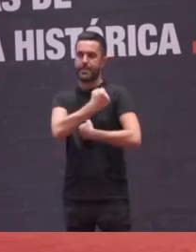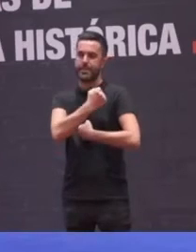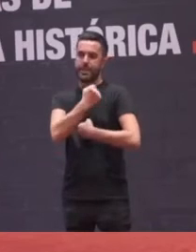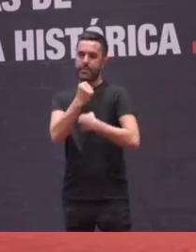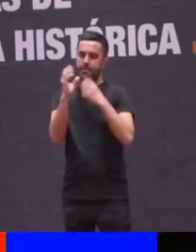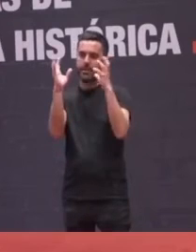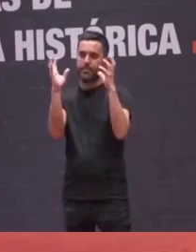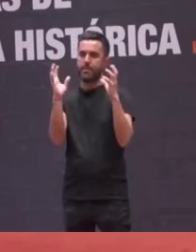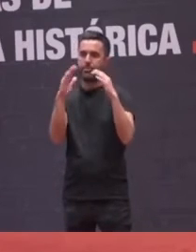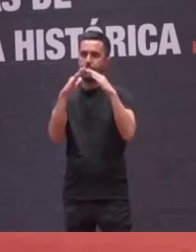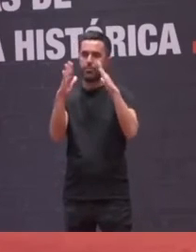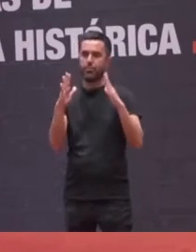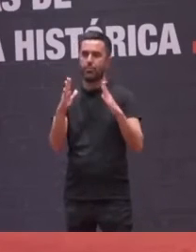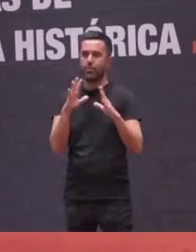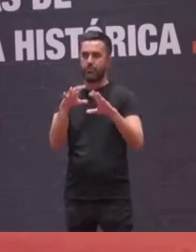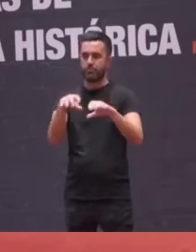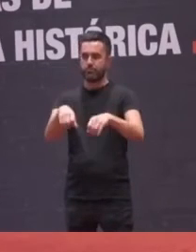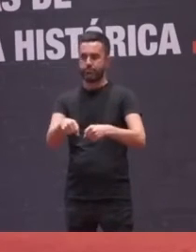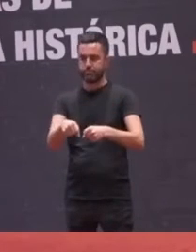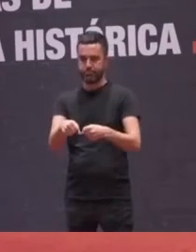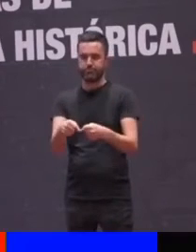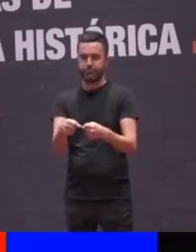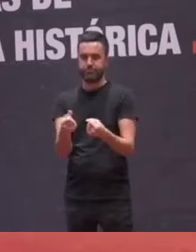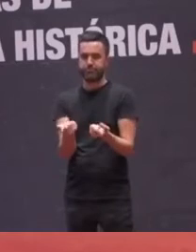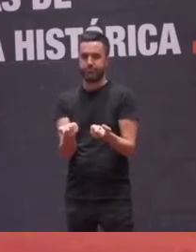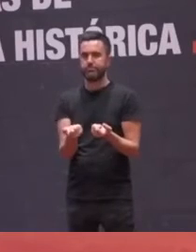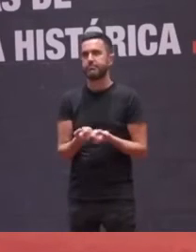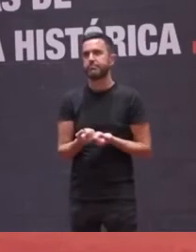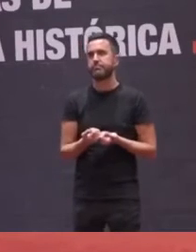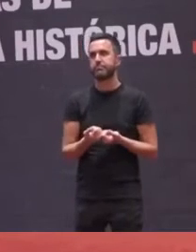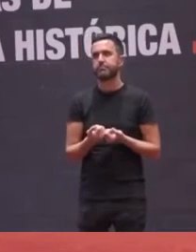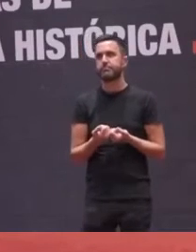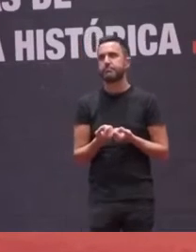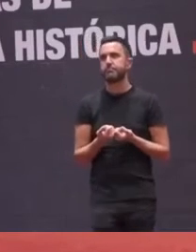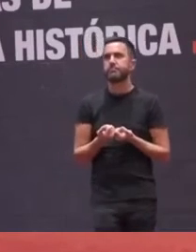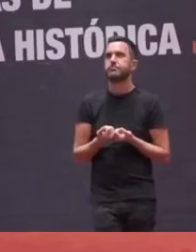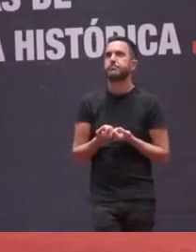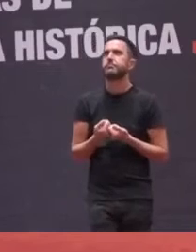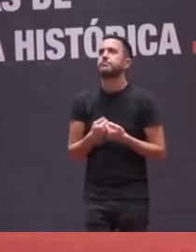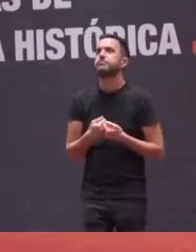e toma posesión formal, e despois o dictador.